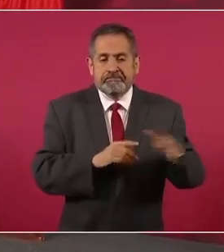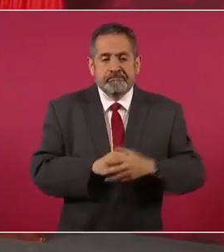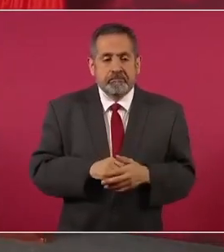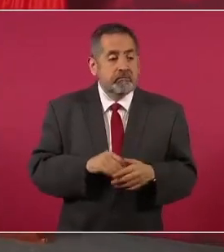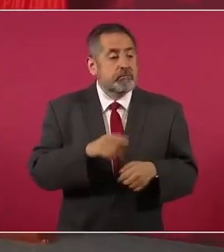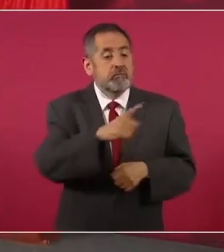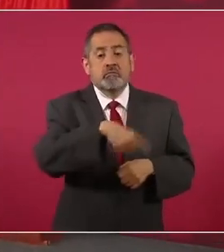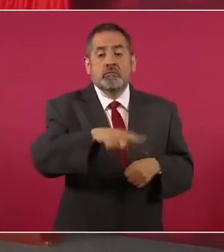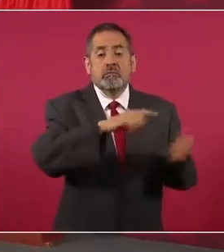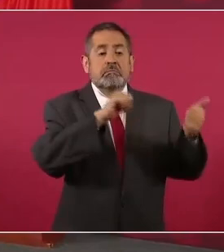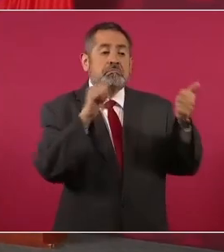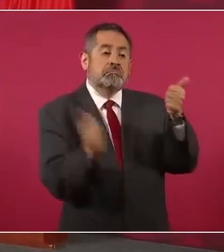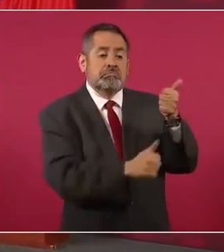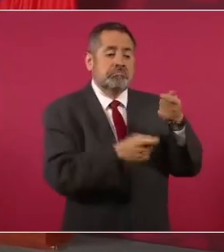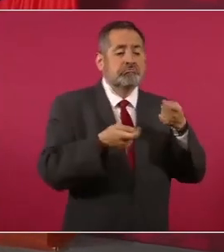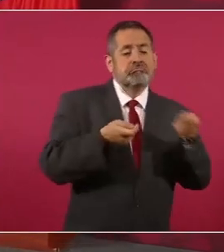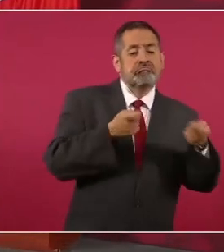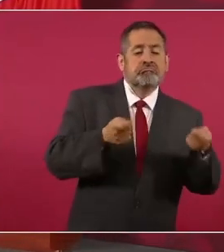del conservadurismo,